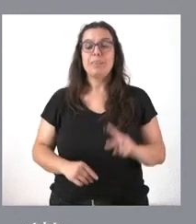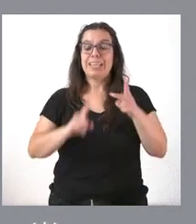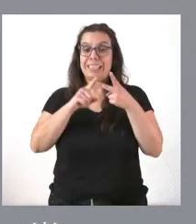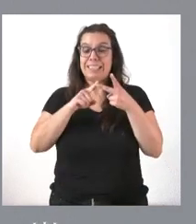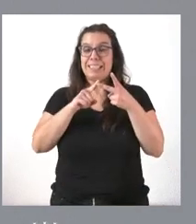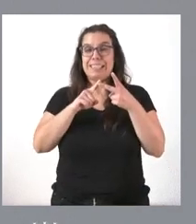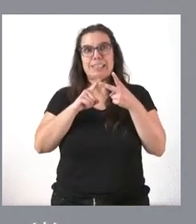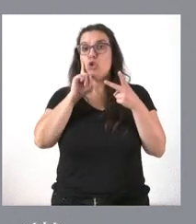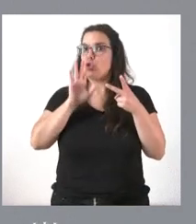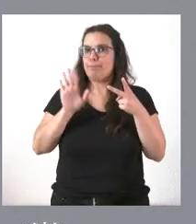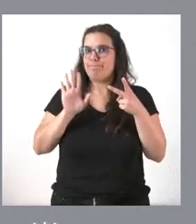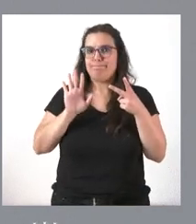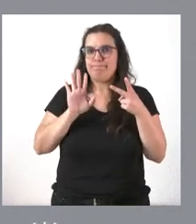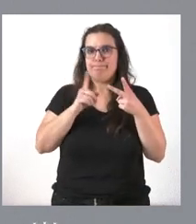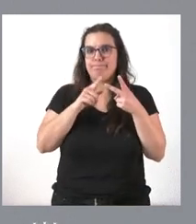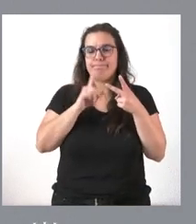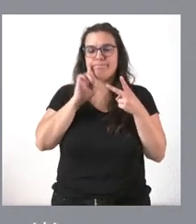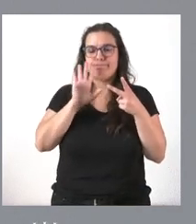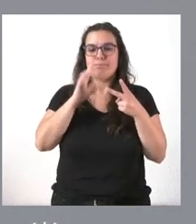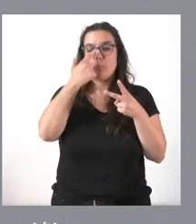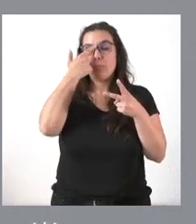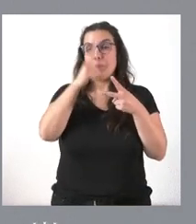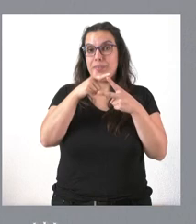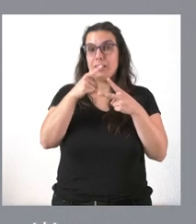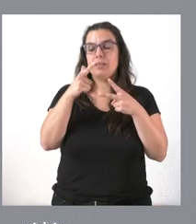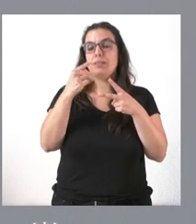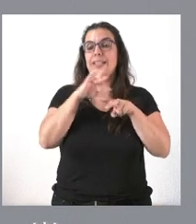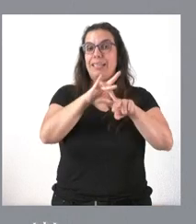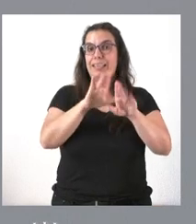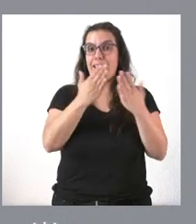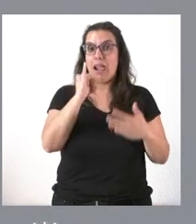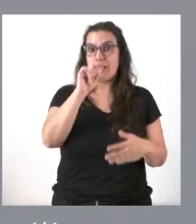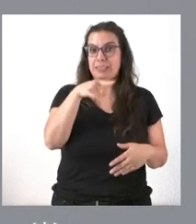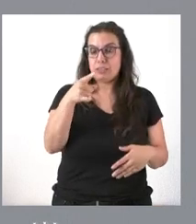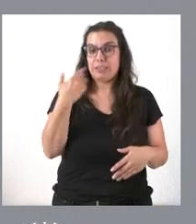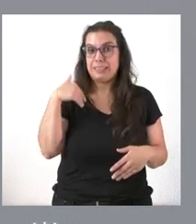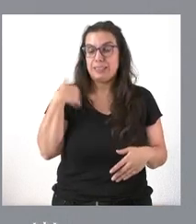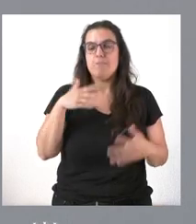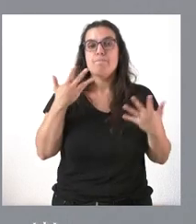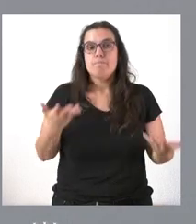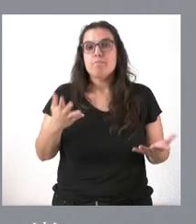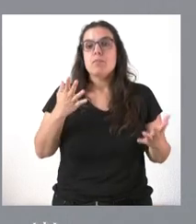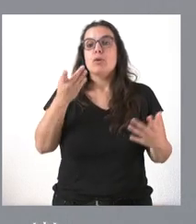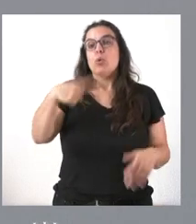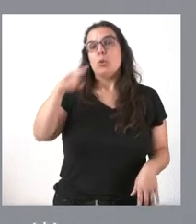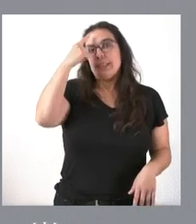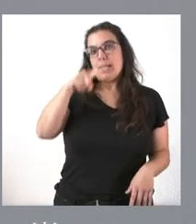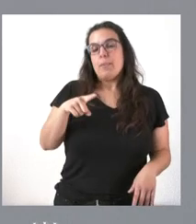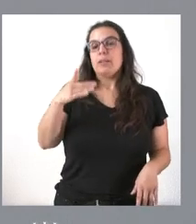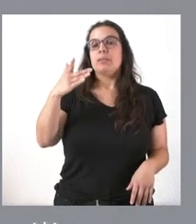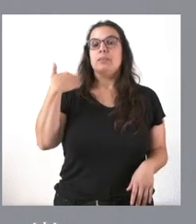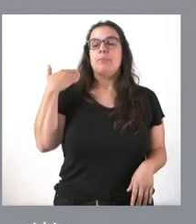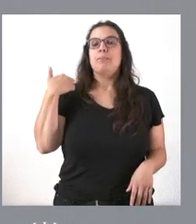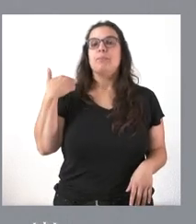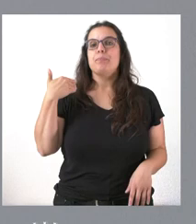parte no lo sé y la primera pues lógicamente en la medida en que saben ustedes que se presentó por